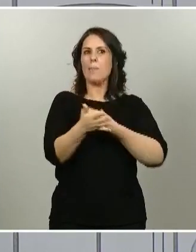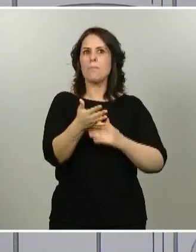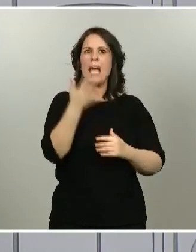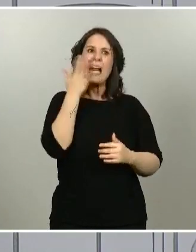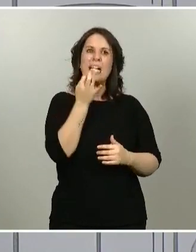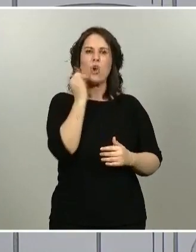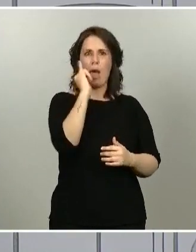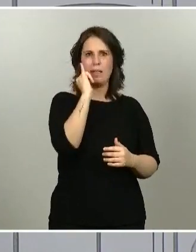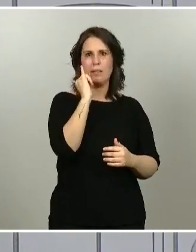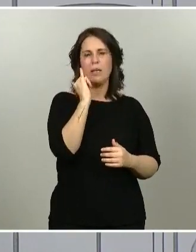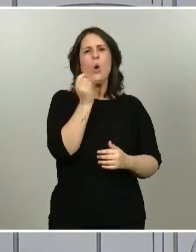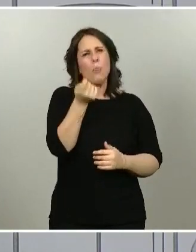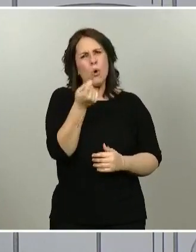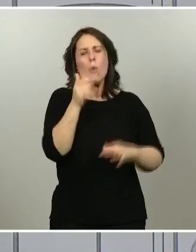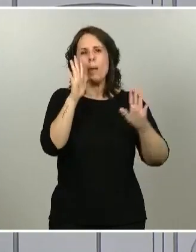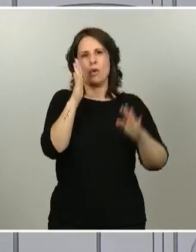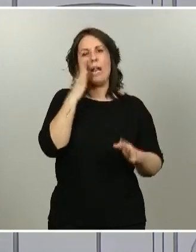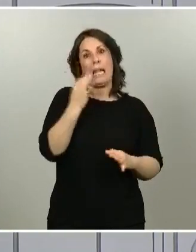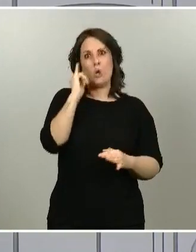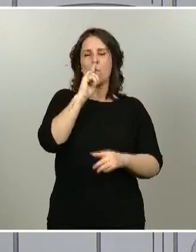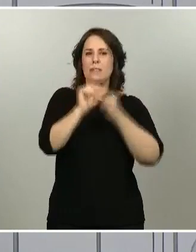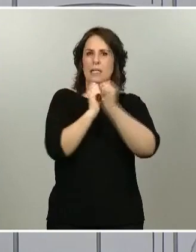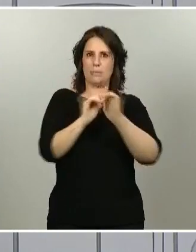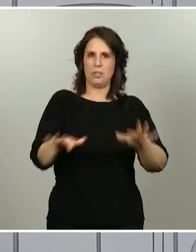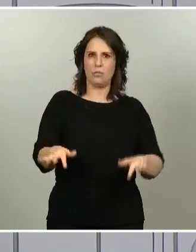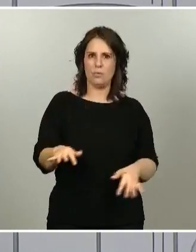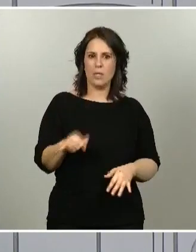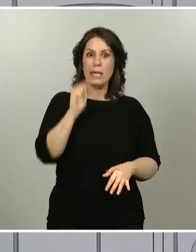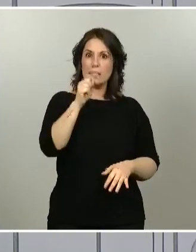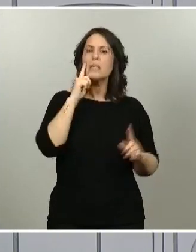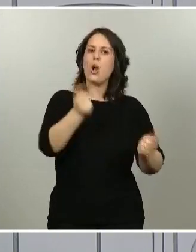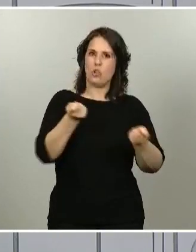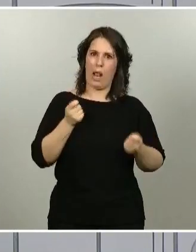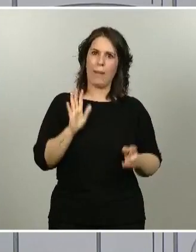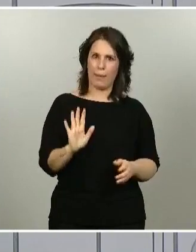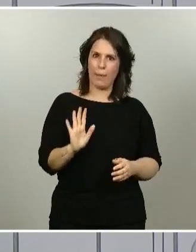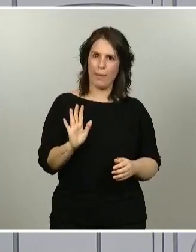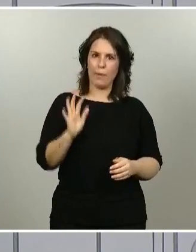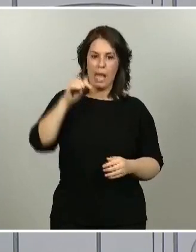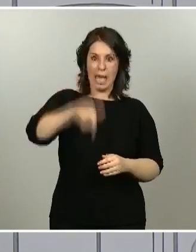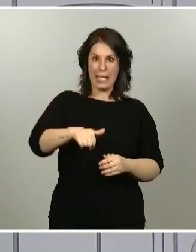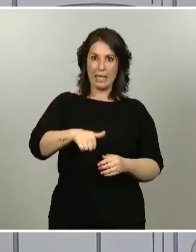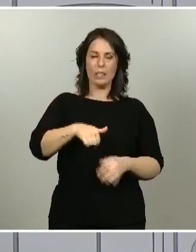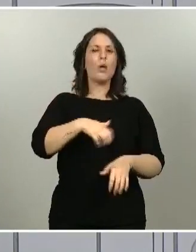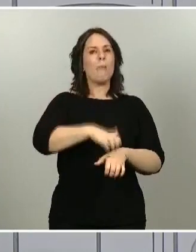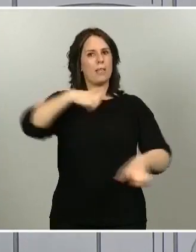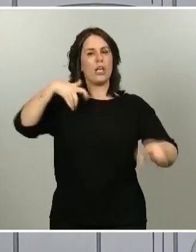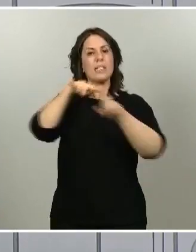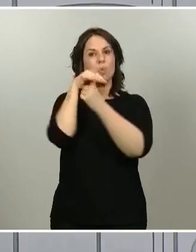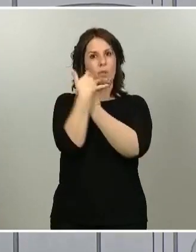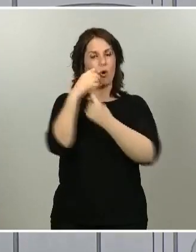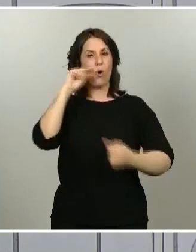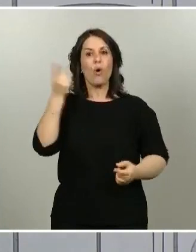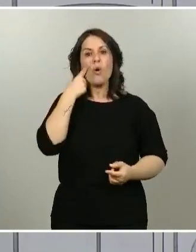de transmisión. Lo cierto es que ese riesgo se ha controlado. Ahora mismo la mayor parte de los casos que se detectan en España siguen